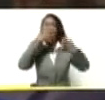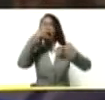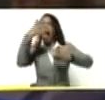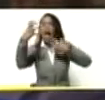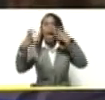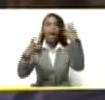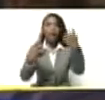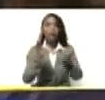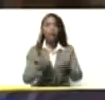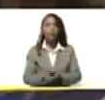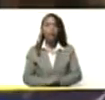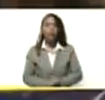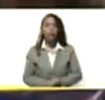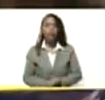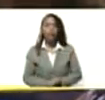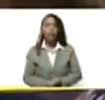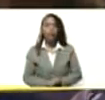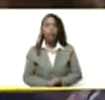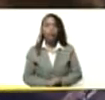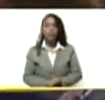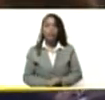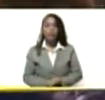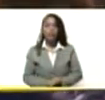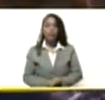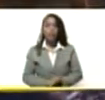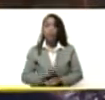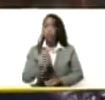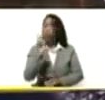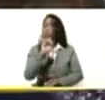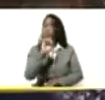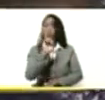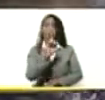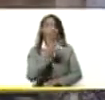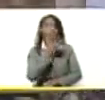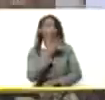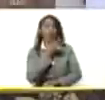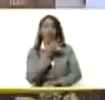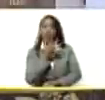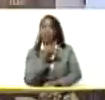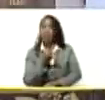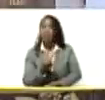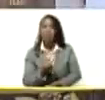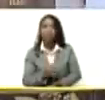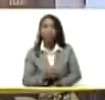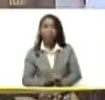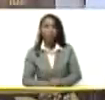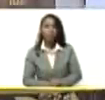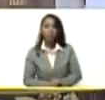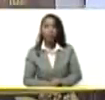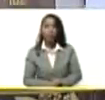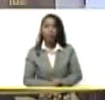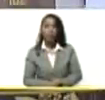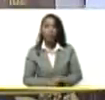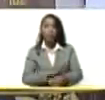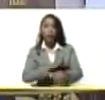está presente el presidente del banco de venezuela el banco bicentenario del banco del tesoro